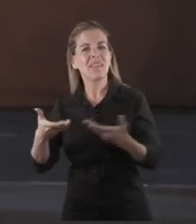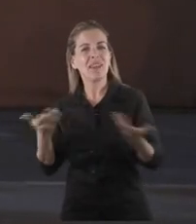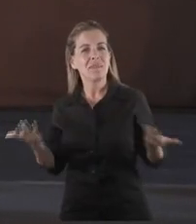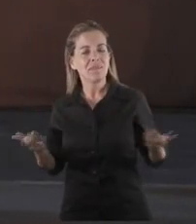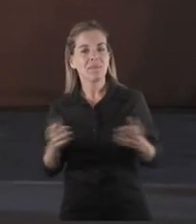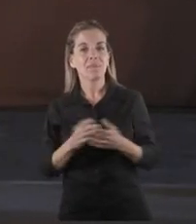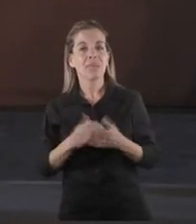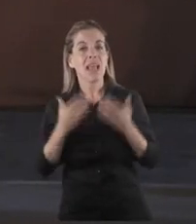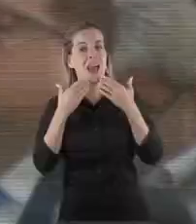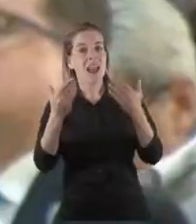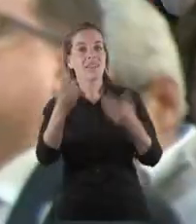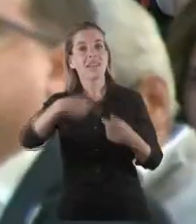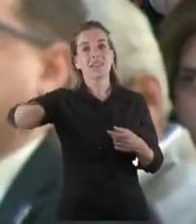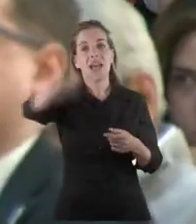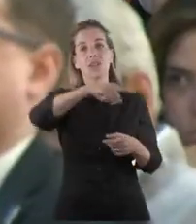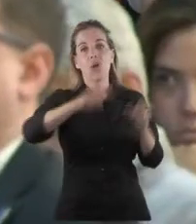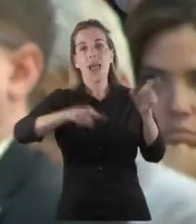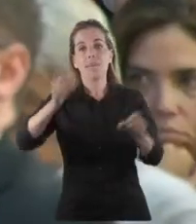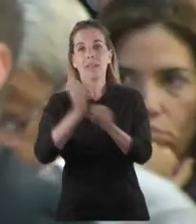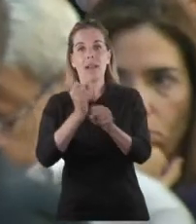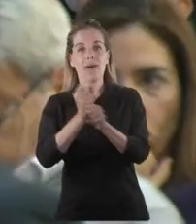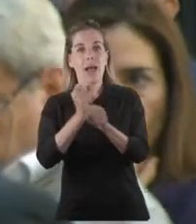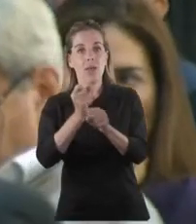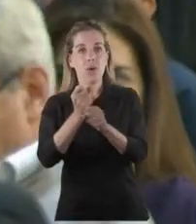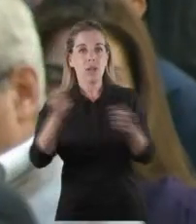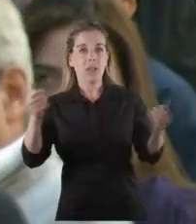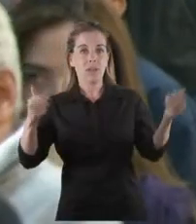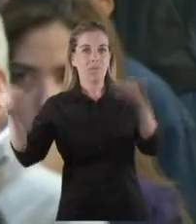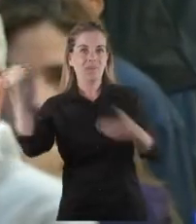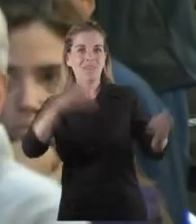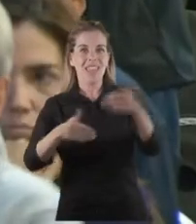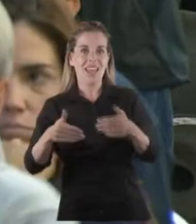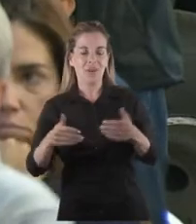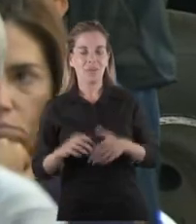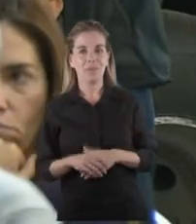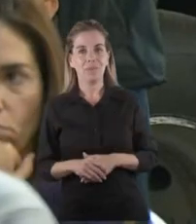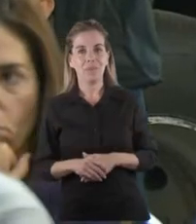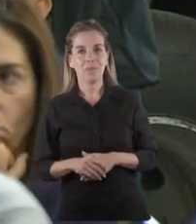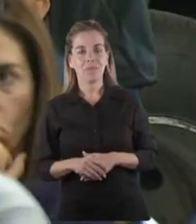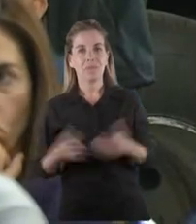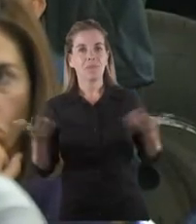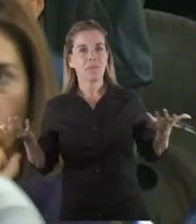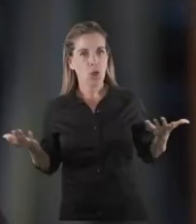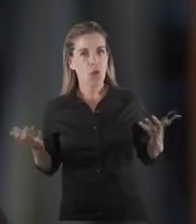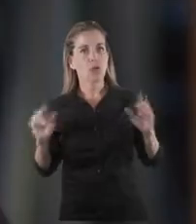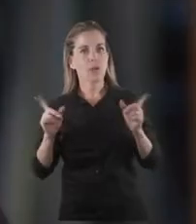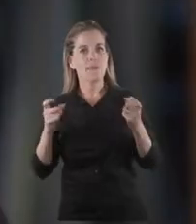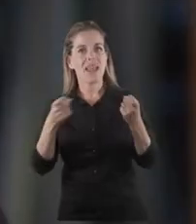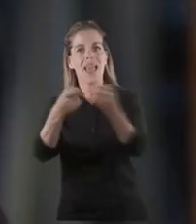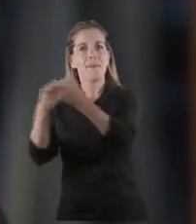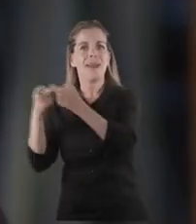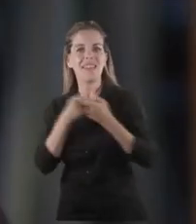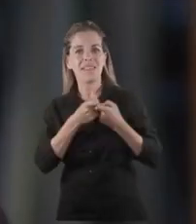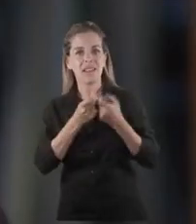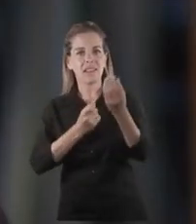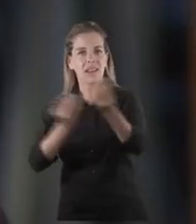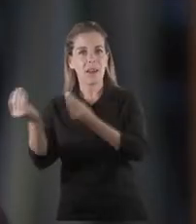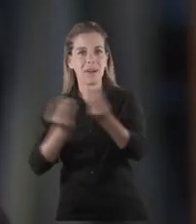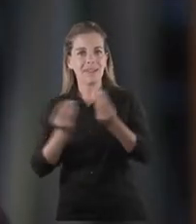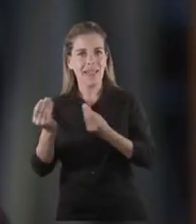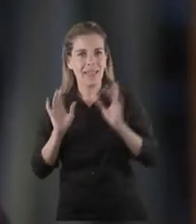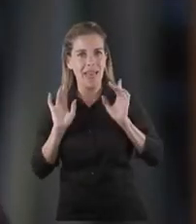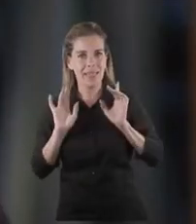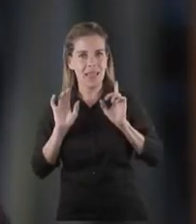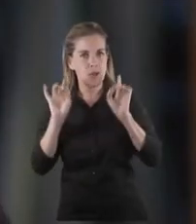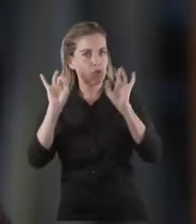los trabajadores especialmente que nos están acompañando, a toda la masa empresarial, no solamente de Las